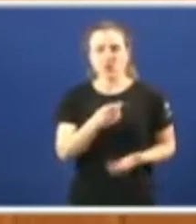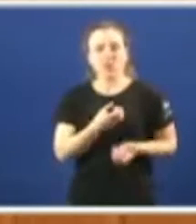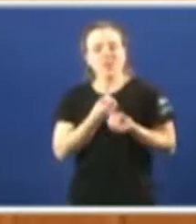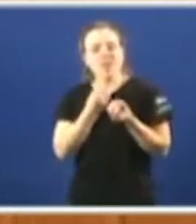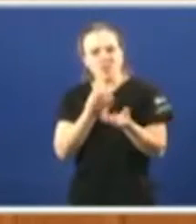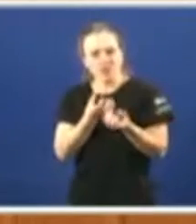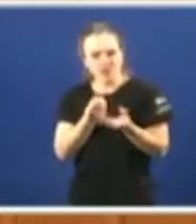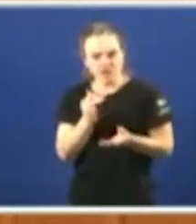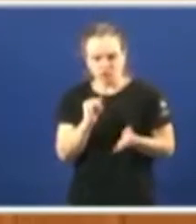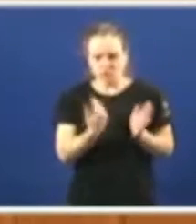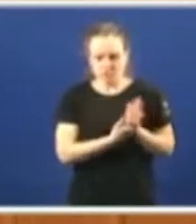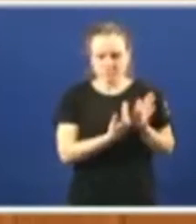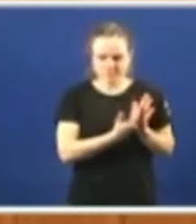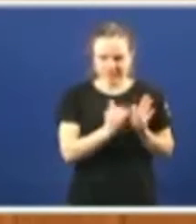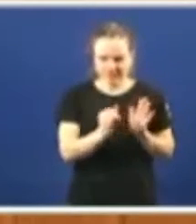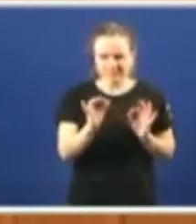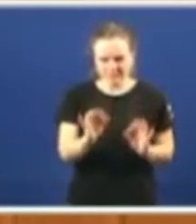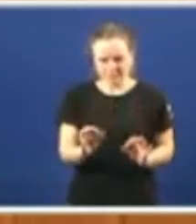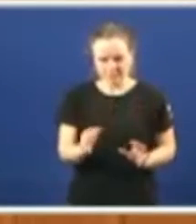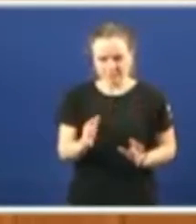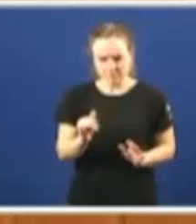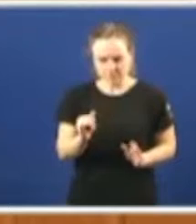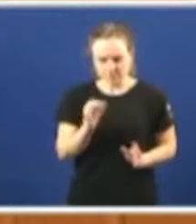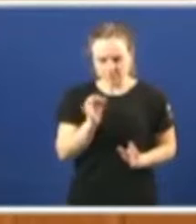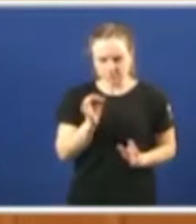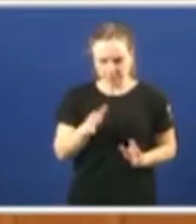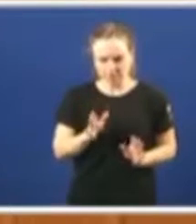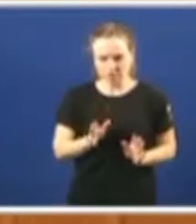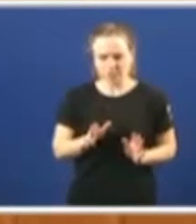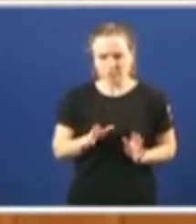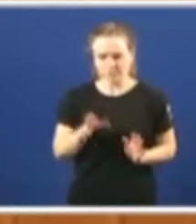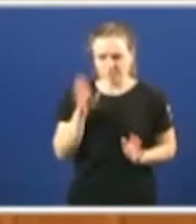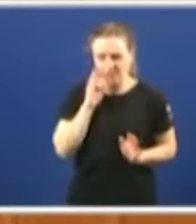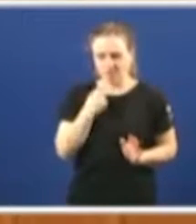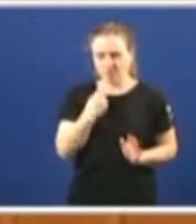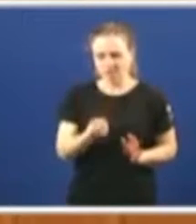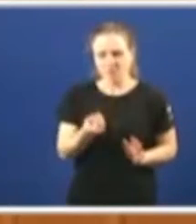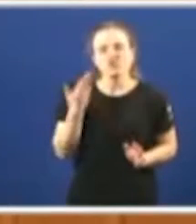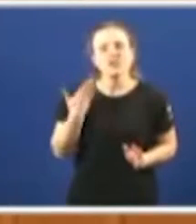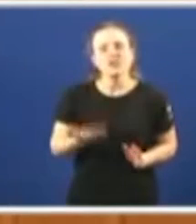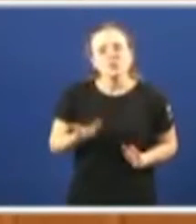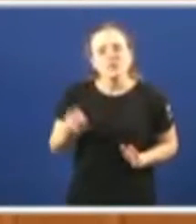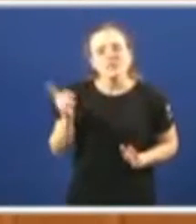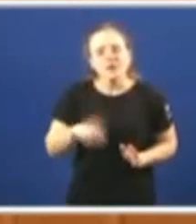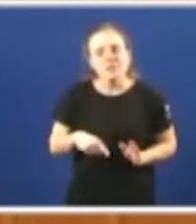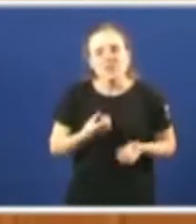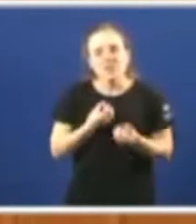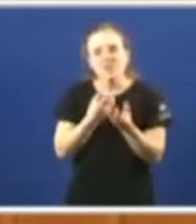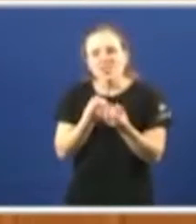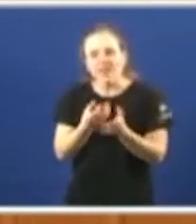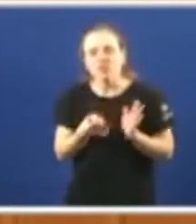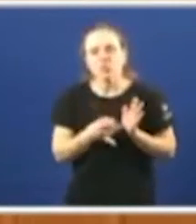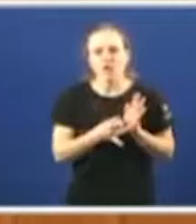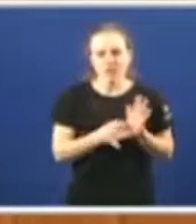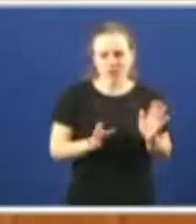suposto hai que coñecer os datos en termos cuantitativos, como xa comentei na miña primeira intervención, igual de importante é coñecer os datos de maneira